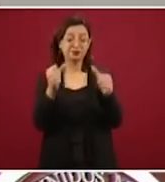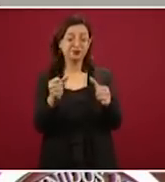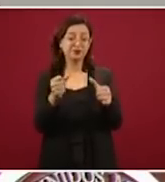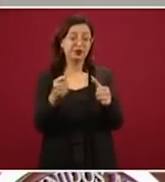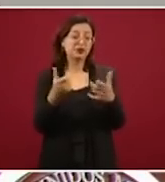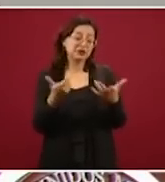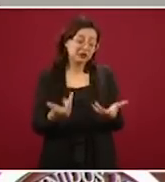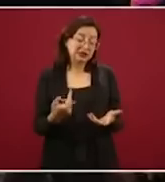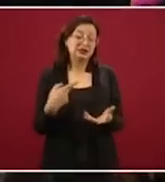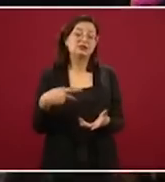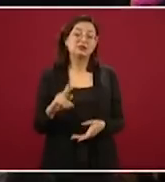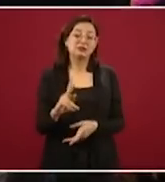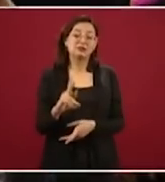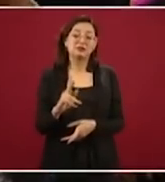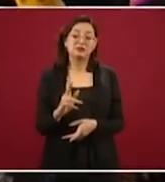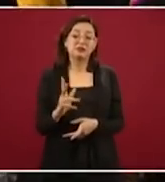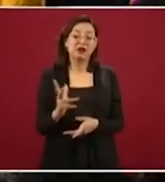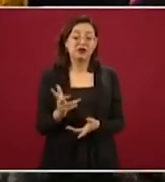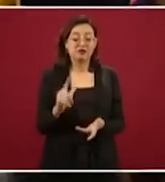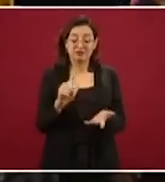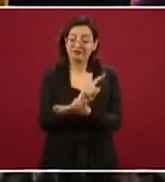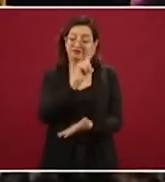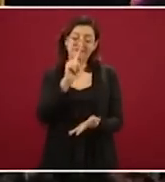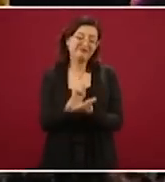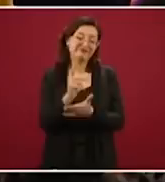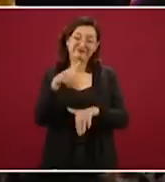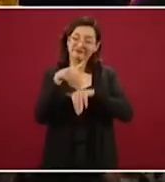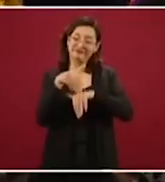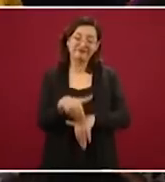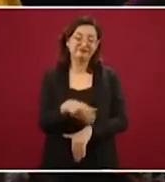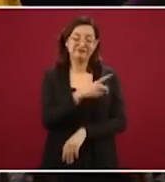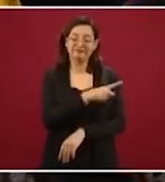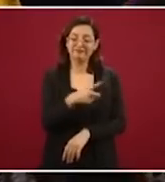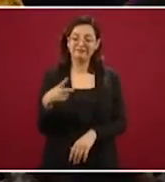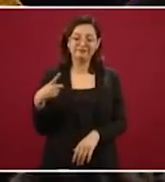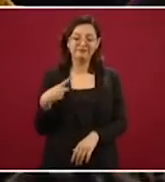incumplir con nuestras responsabilidades legales.